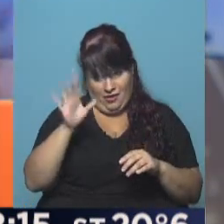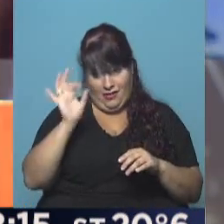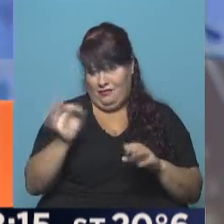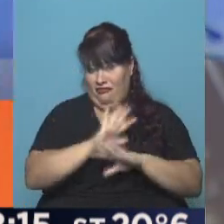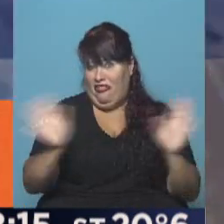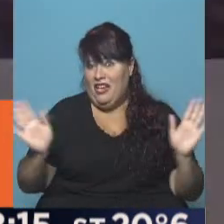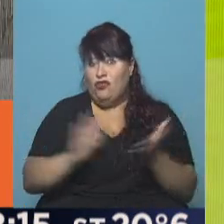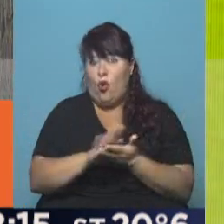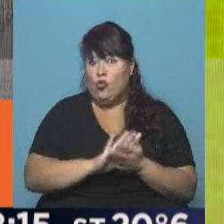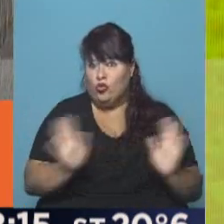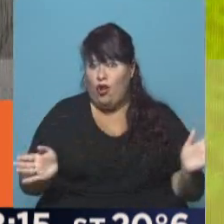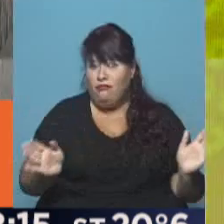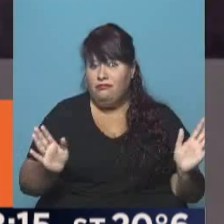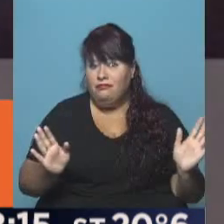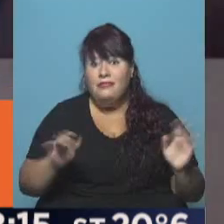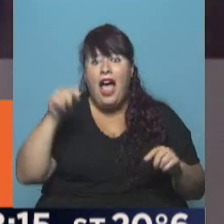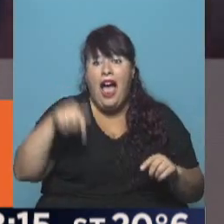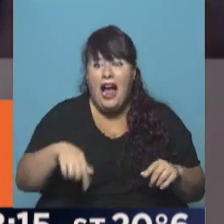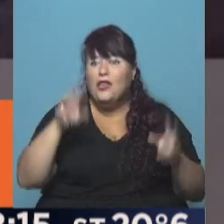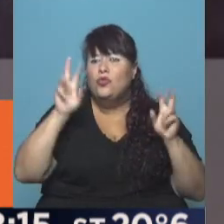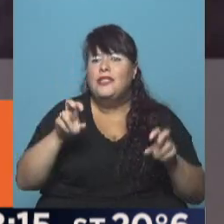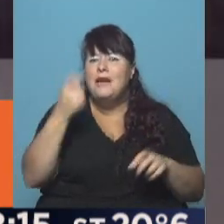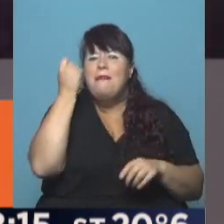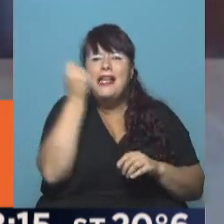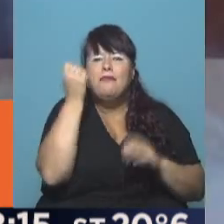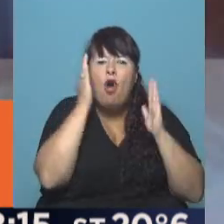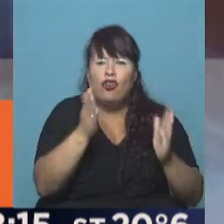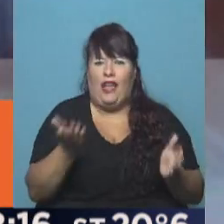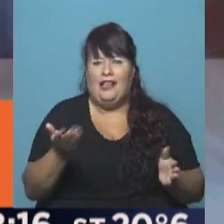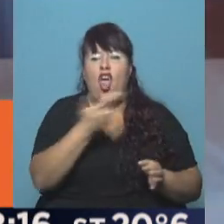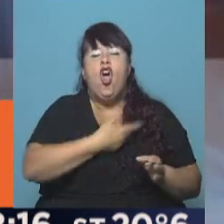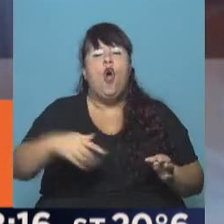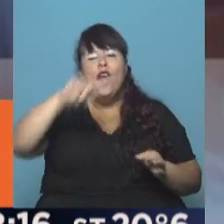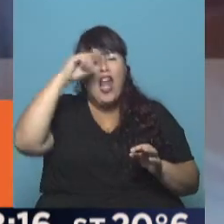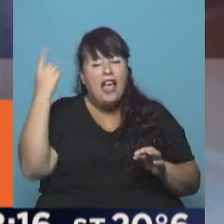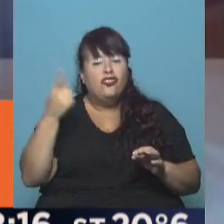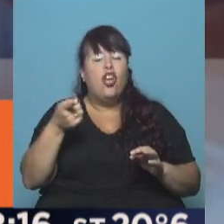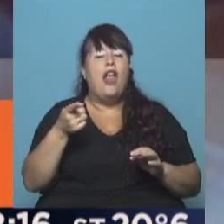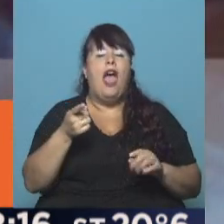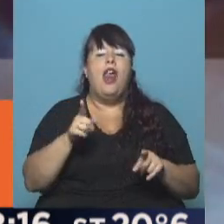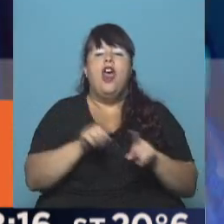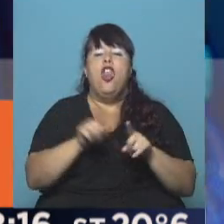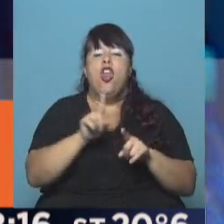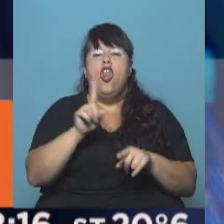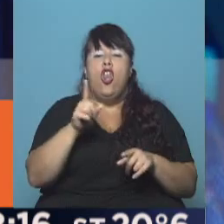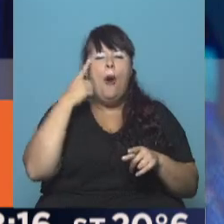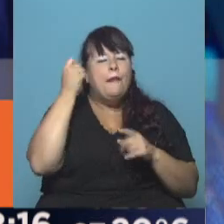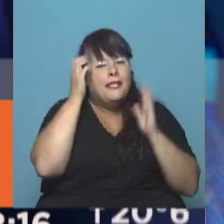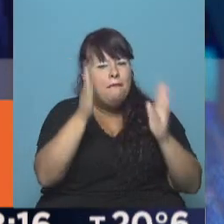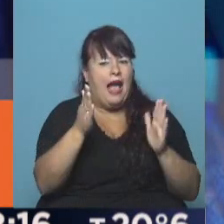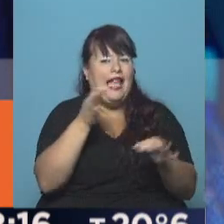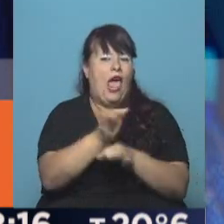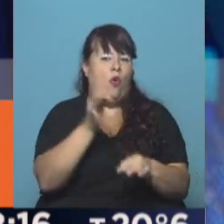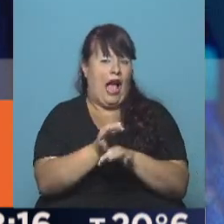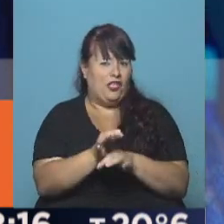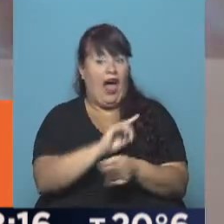cerrado el conflicto fránkel y aquí la cuestión de prioridades el gobierno nacional no ha puesto como prioridad en la